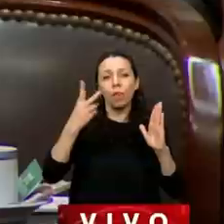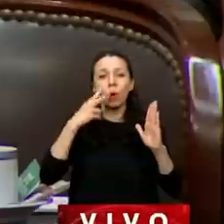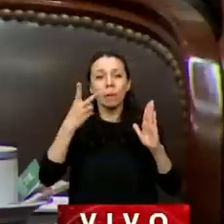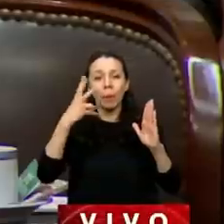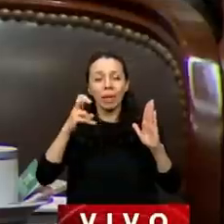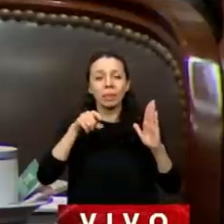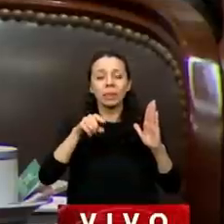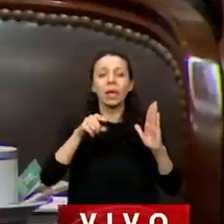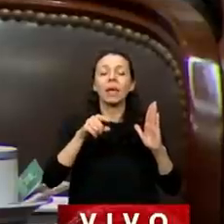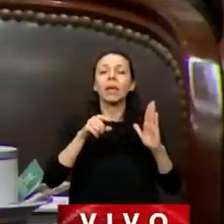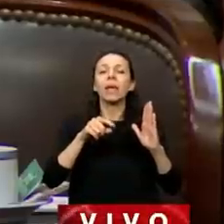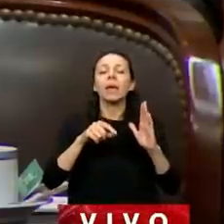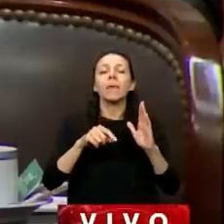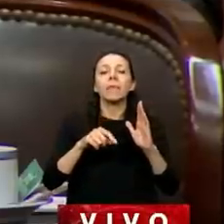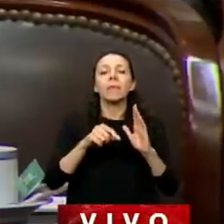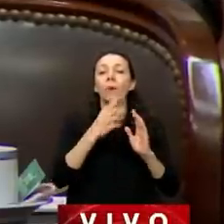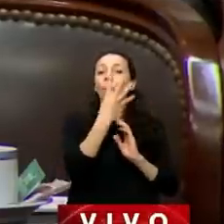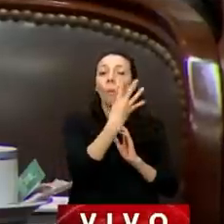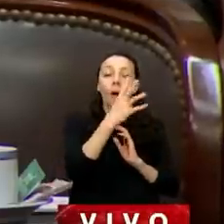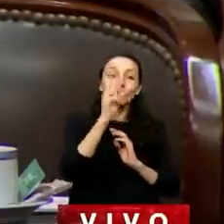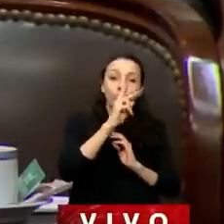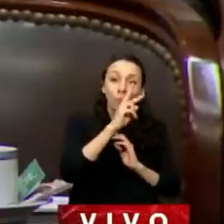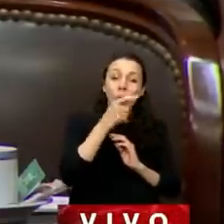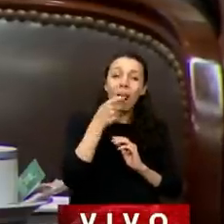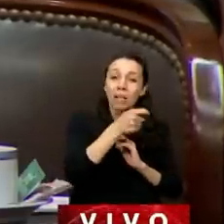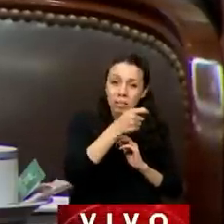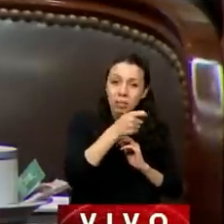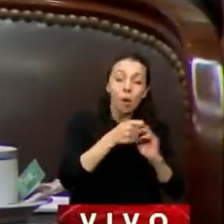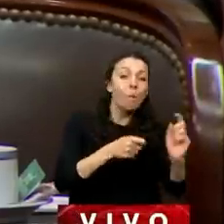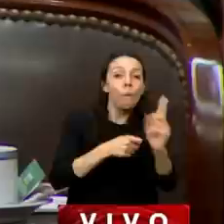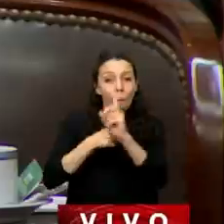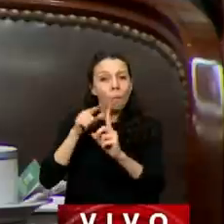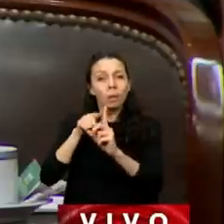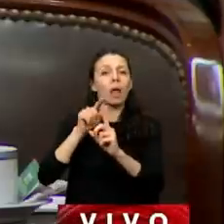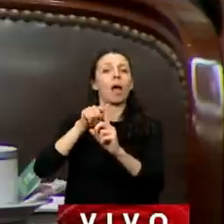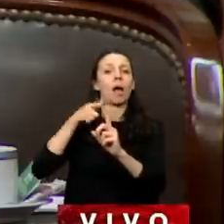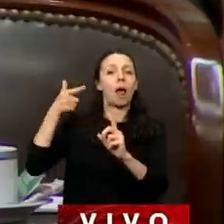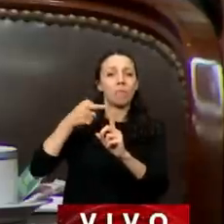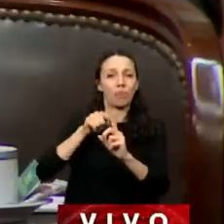cada cuatro femicidios se cometieron con armas de fuego.